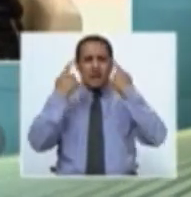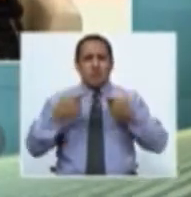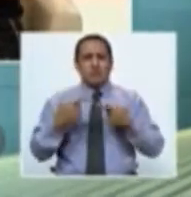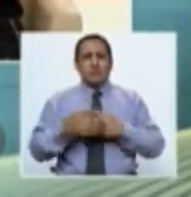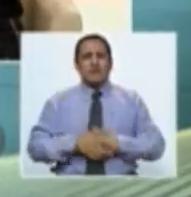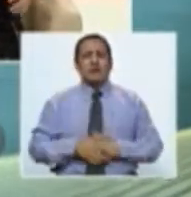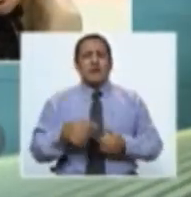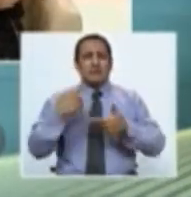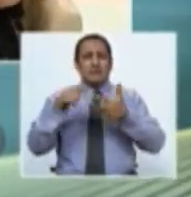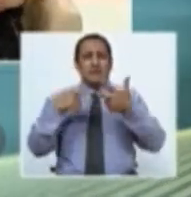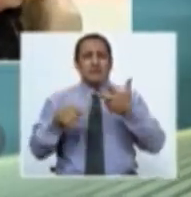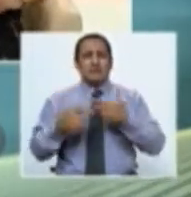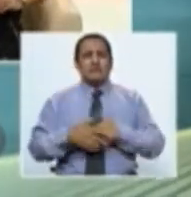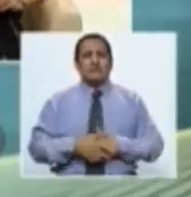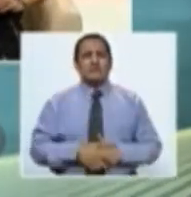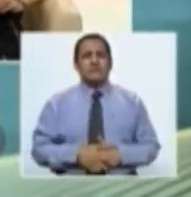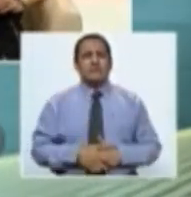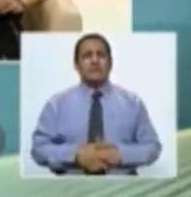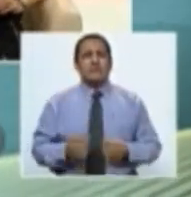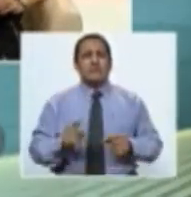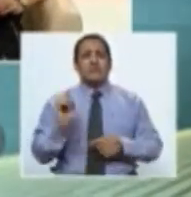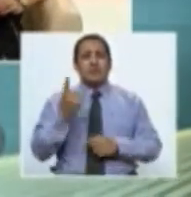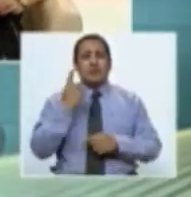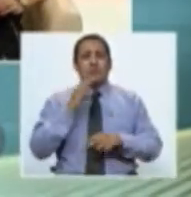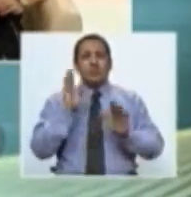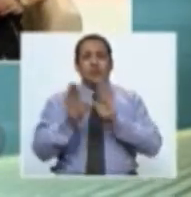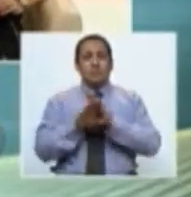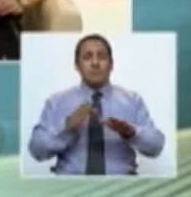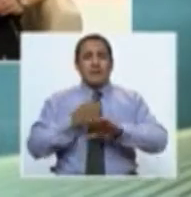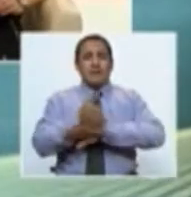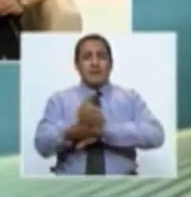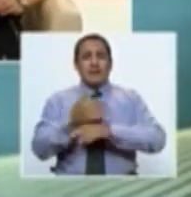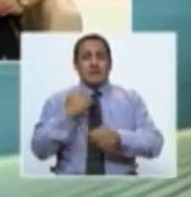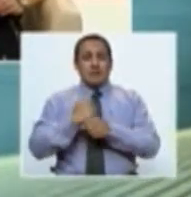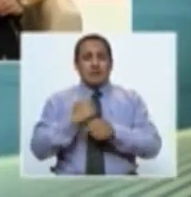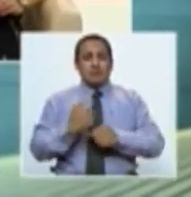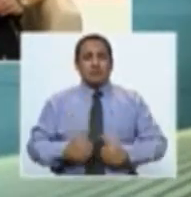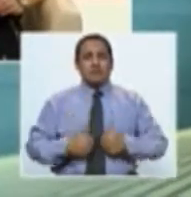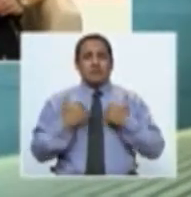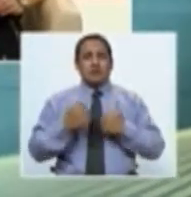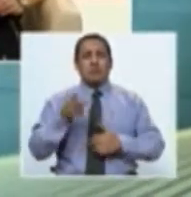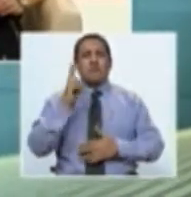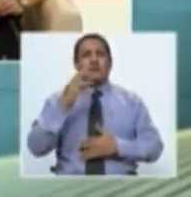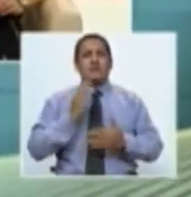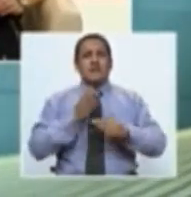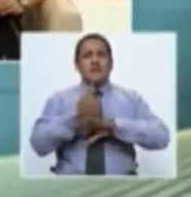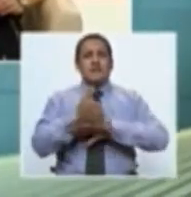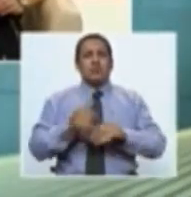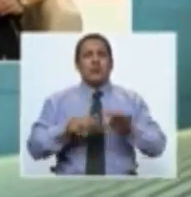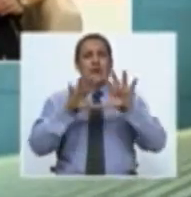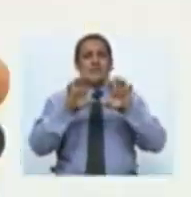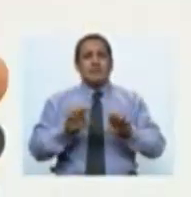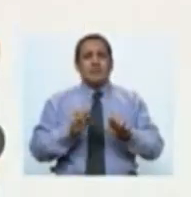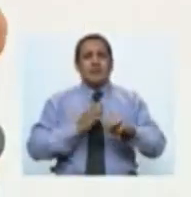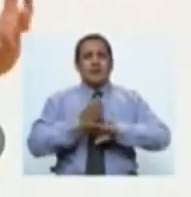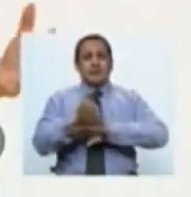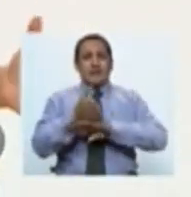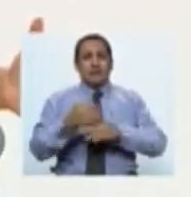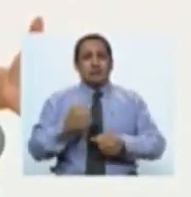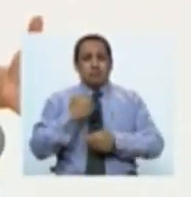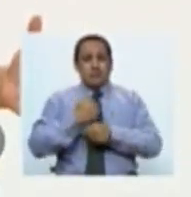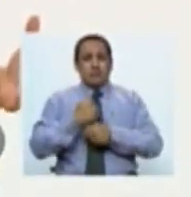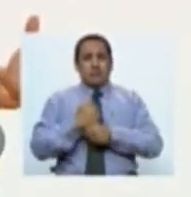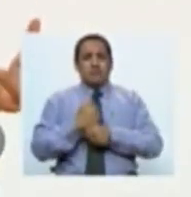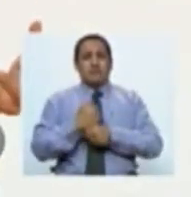Claro, pero a ver, vamos por partes. En varios, ¿no? Primero, para acceder a la carrera, los maestros tienen que pasar un examen para poder acceder a la